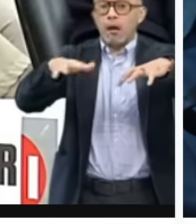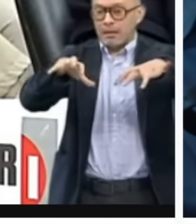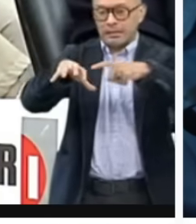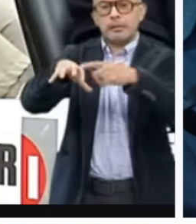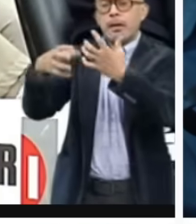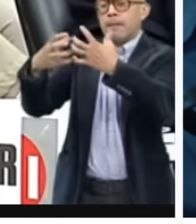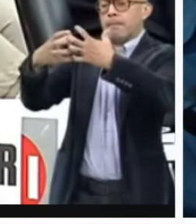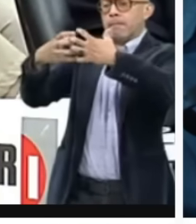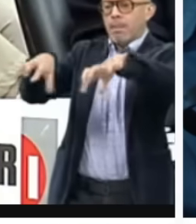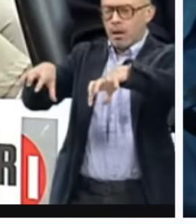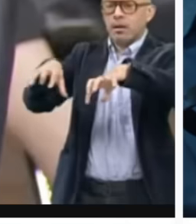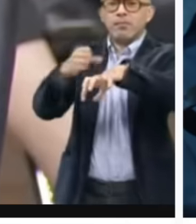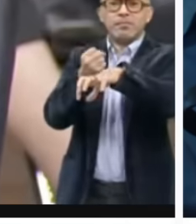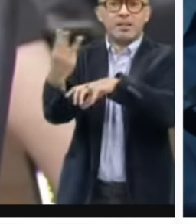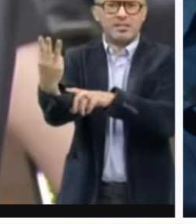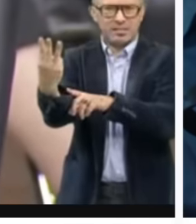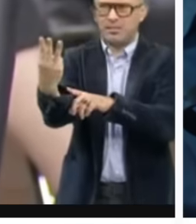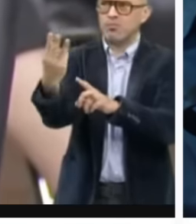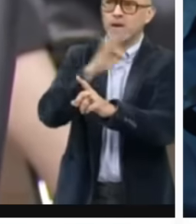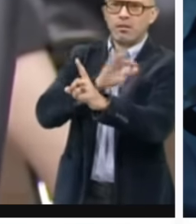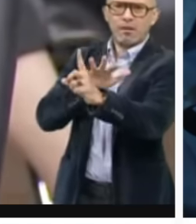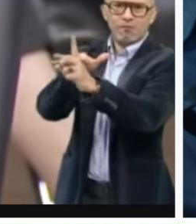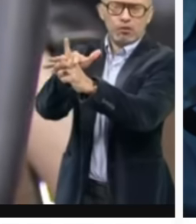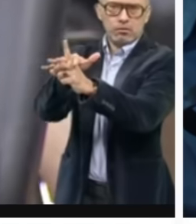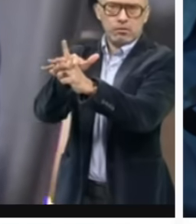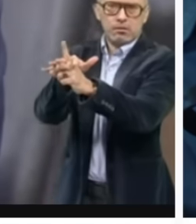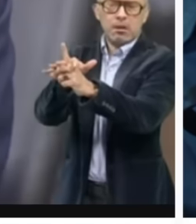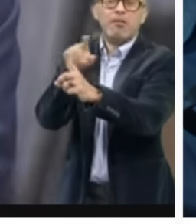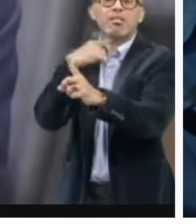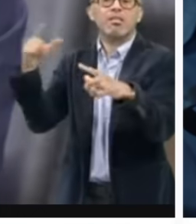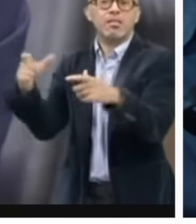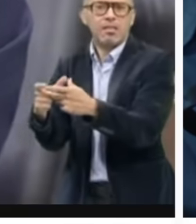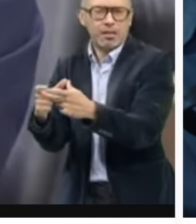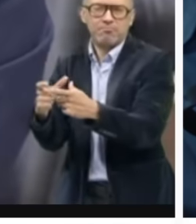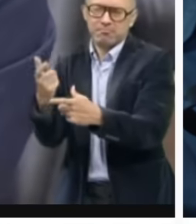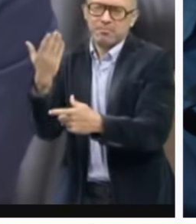a esquirol, llama consentido del presidente